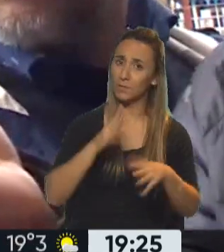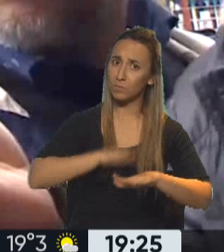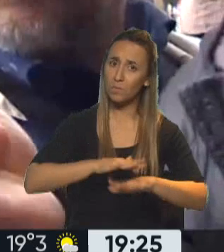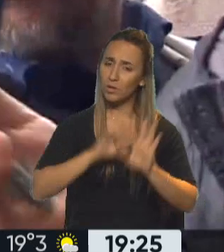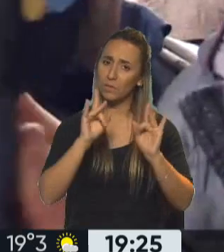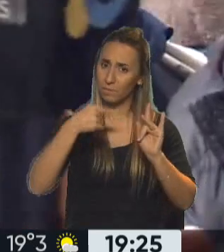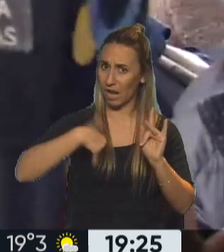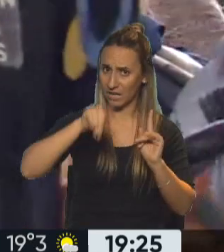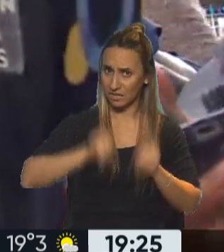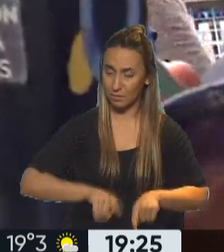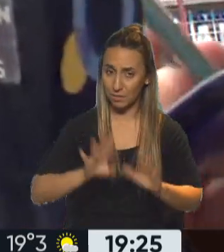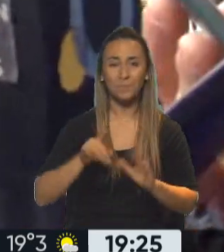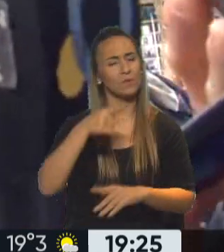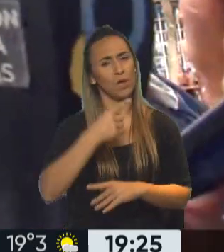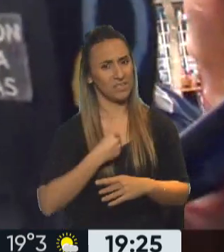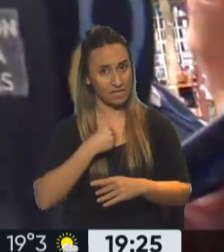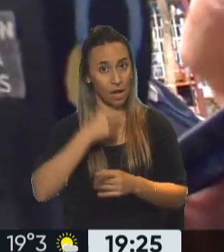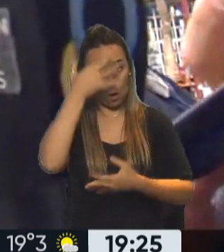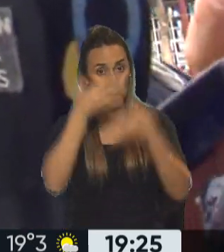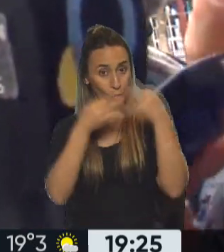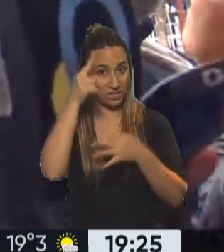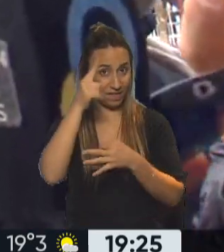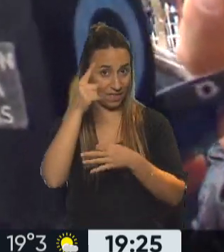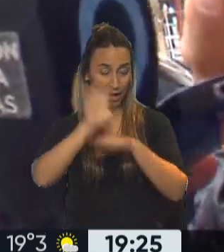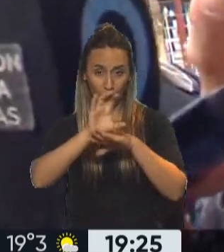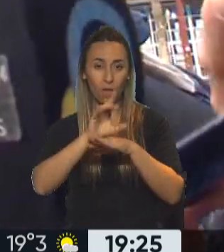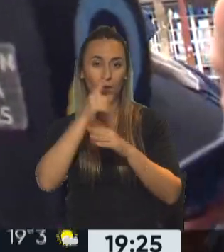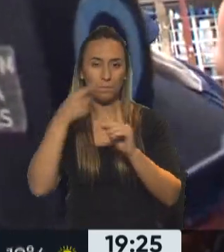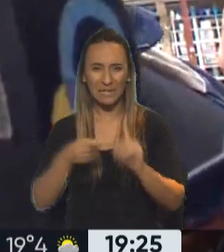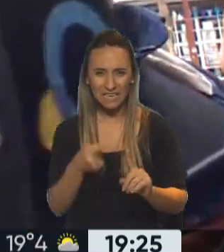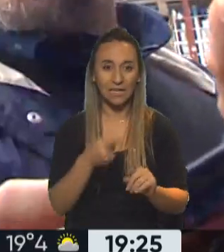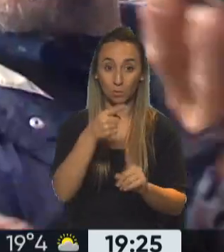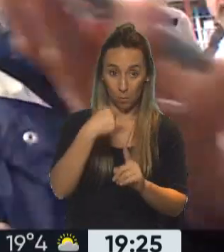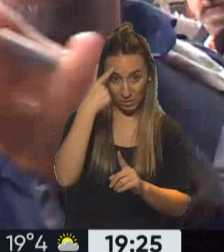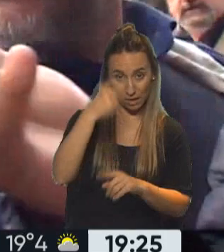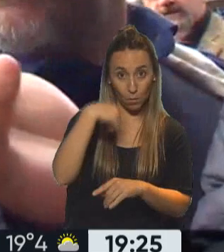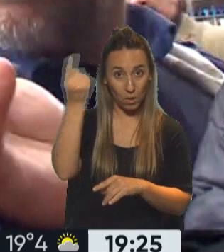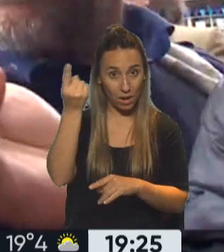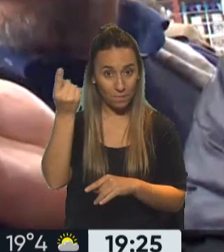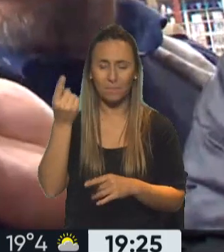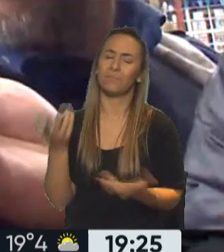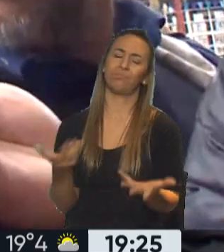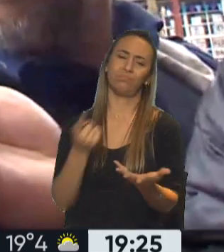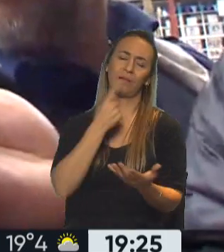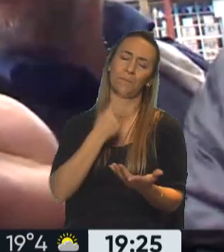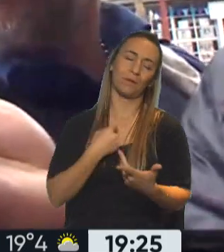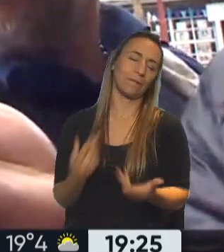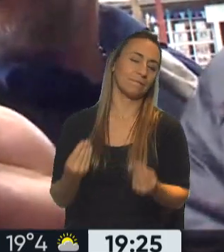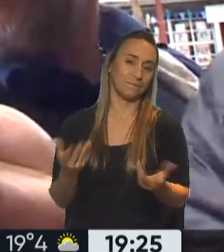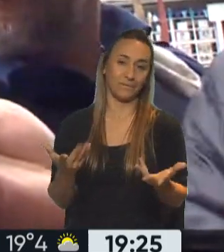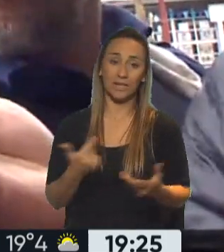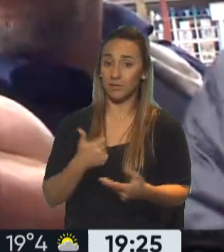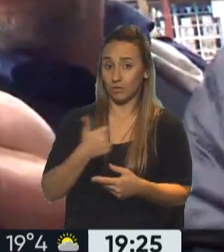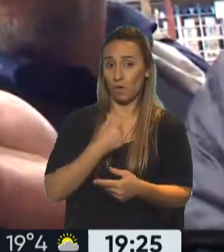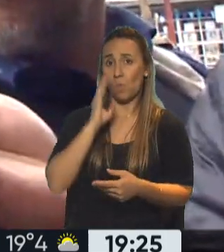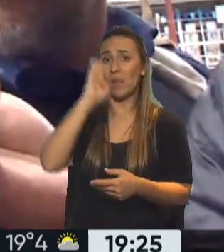difíciles también para Argentina. ¿Se siente perseguido por la justicia en su país y en algún momento piensa volver a su país? Pero por favor, qué pregunta, porque yo tengo asilo político de